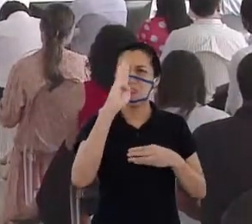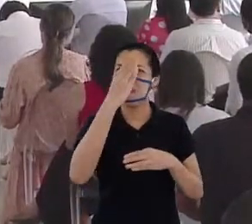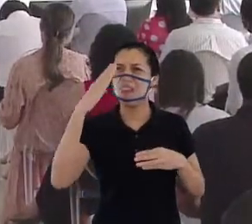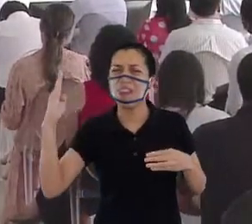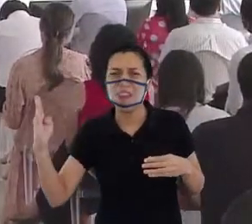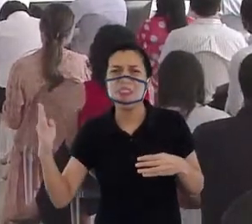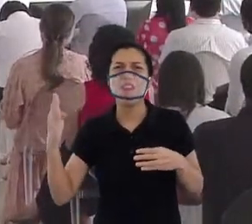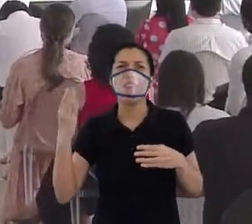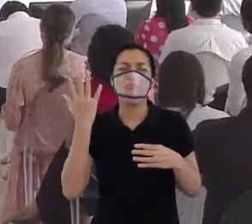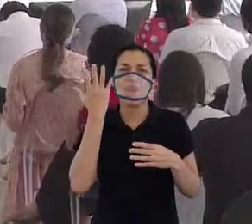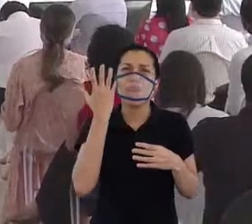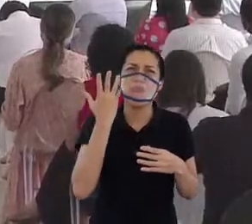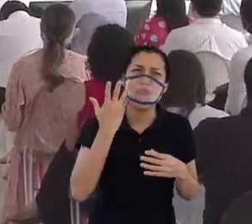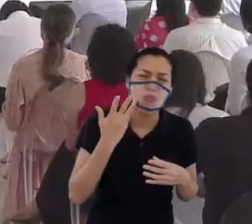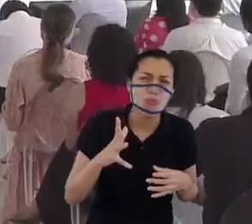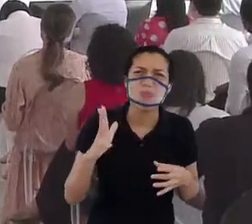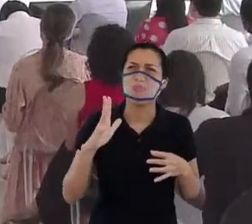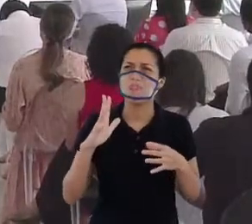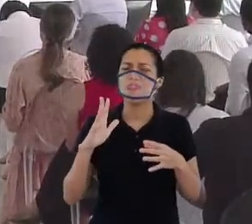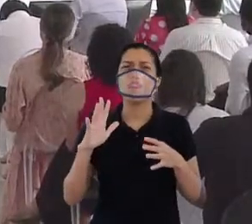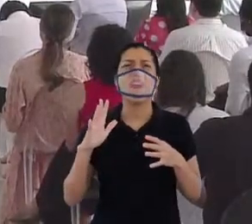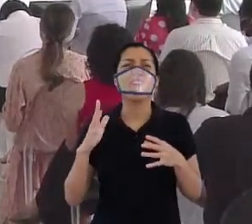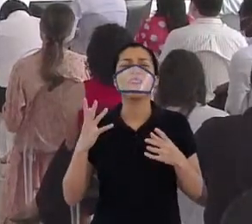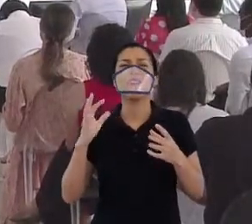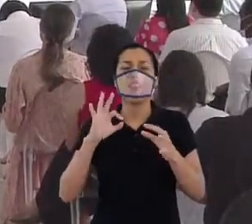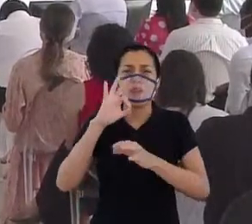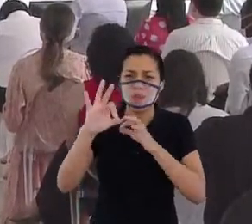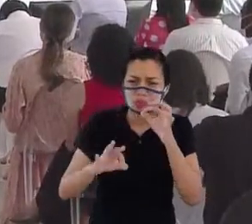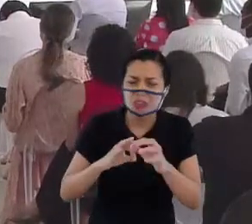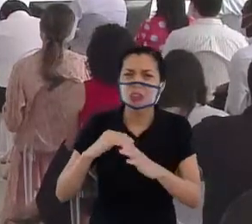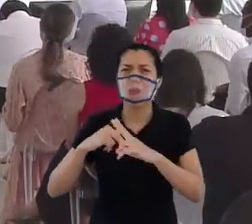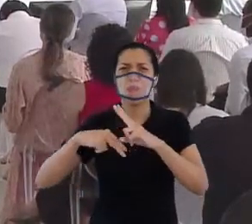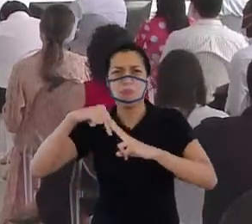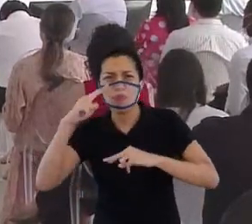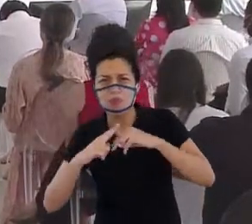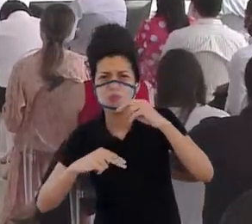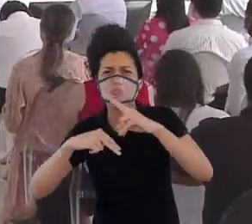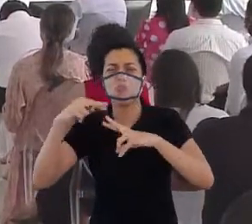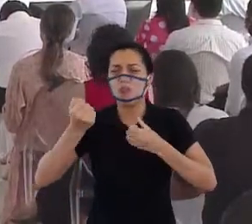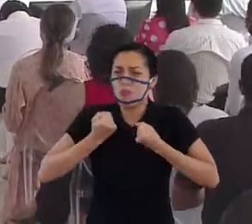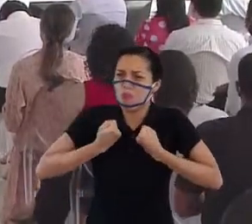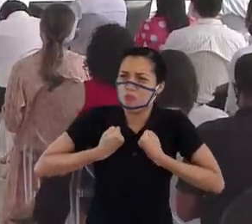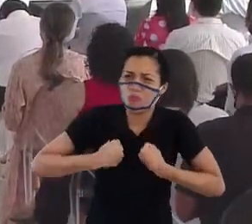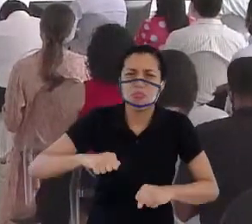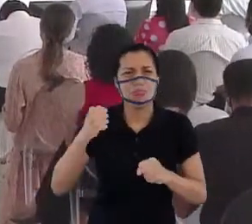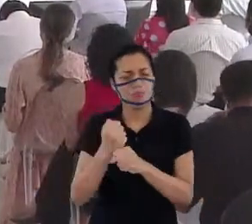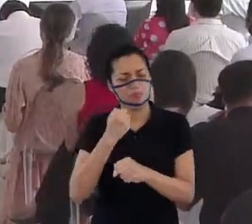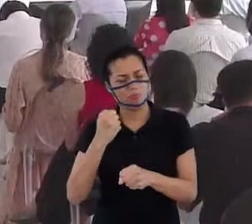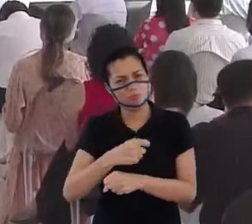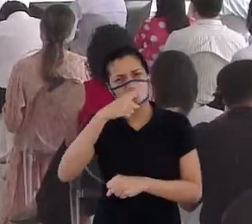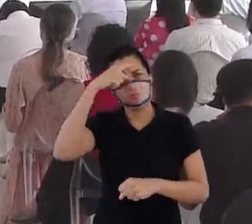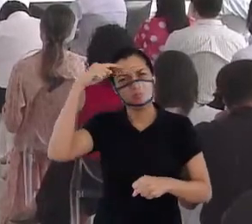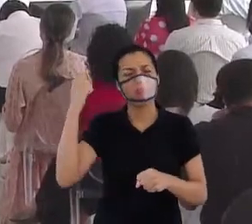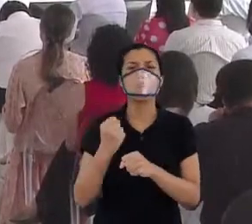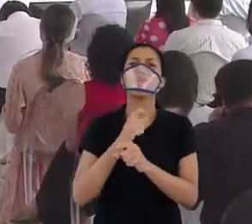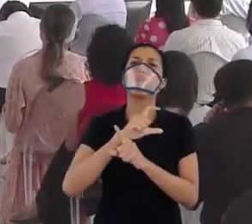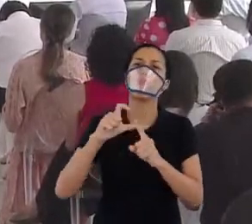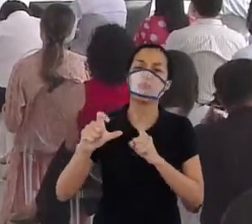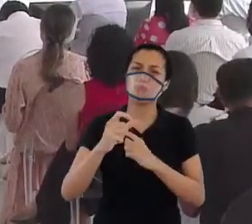los días con nuestro pulso, con nuestras discusiones, con nuestro esfuerzo y nuestro trabajo, con nuestra